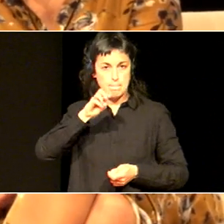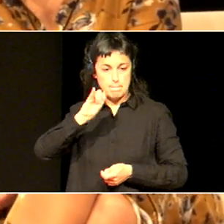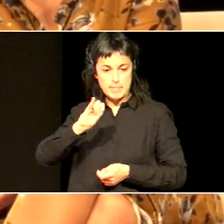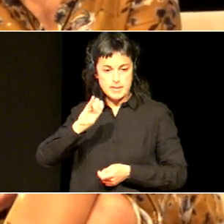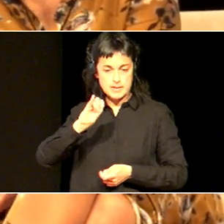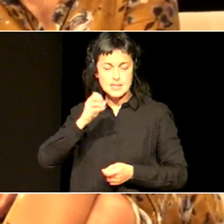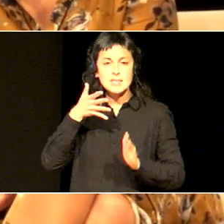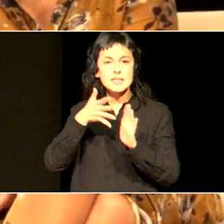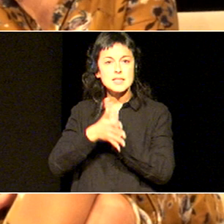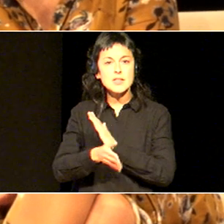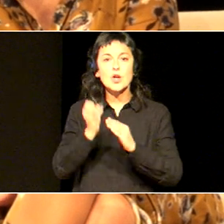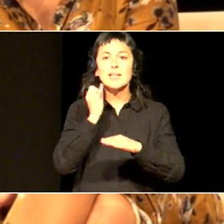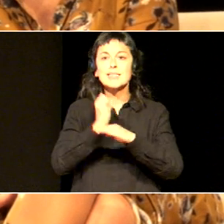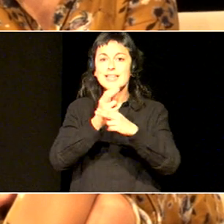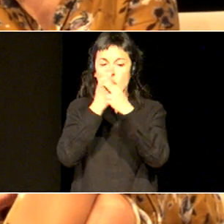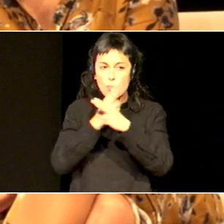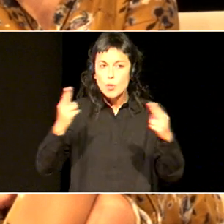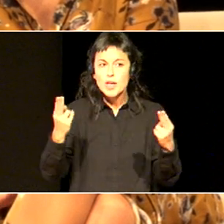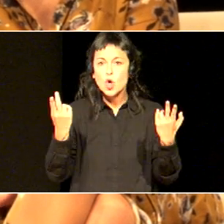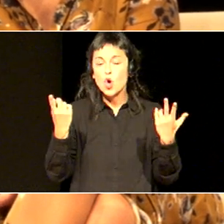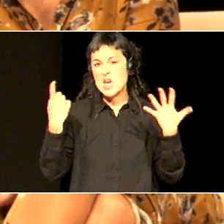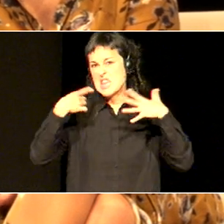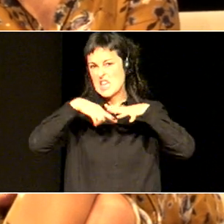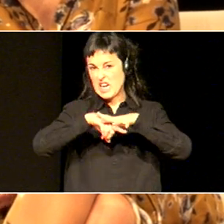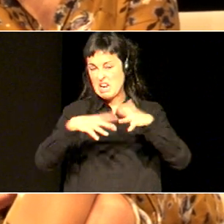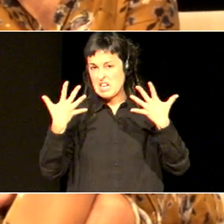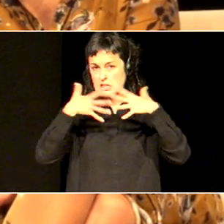IPIa nahi du esan ikastetxe publiko integrala. Honen nahi du esan,